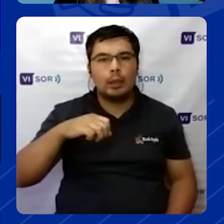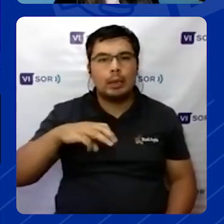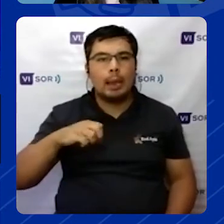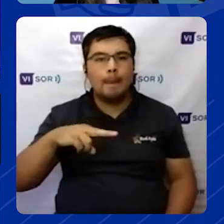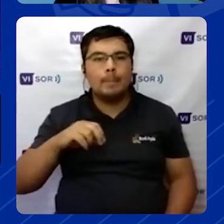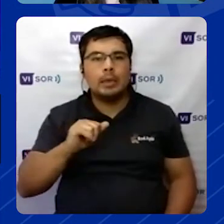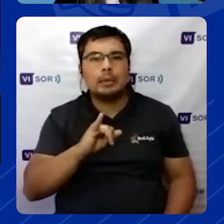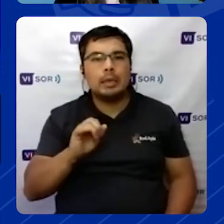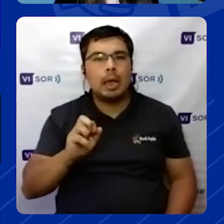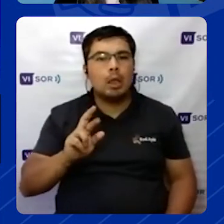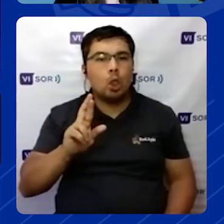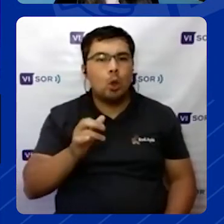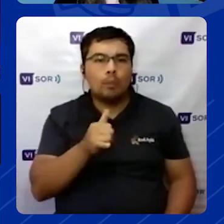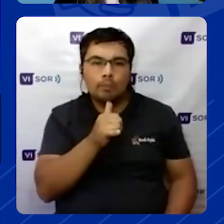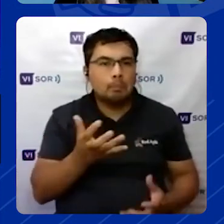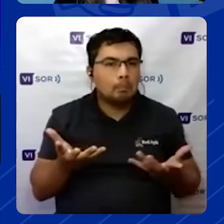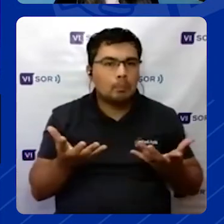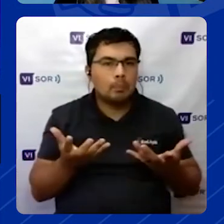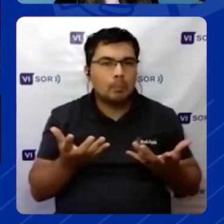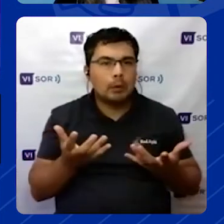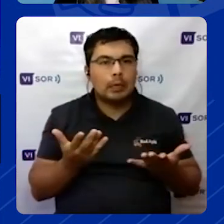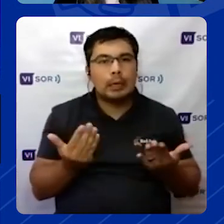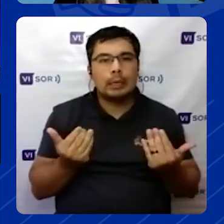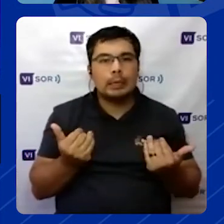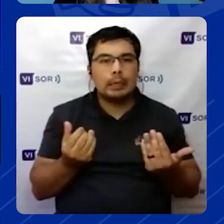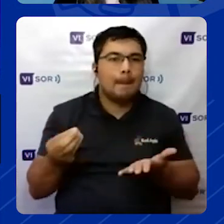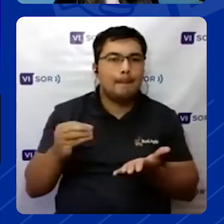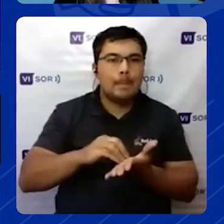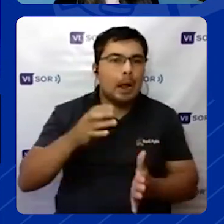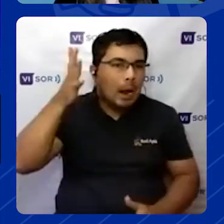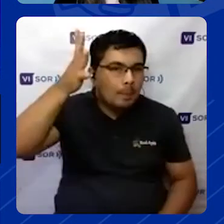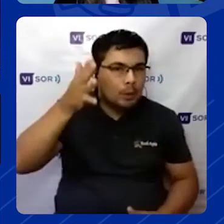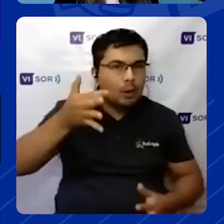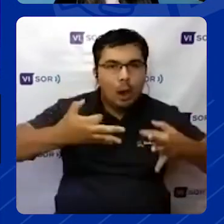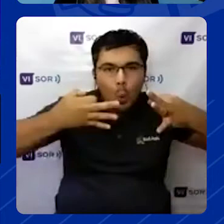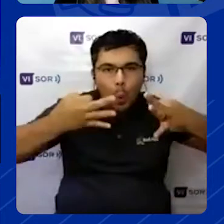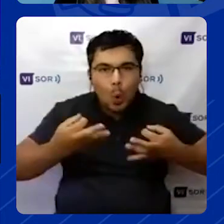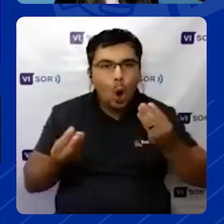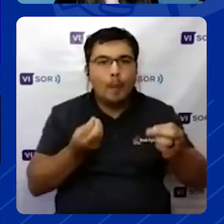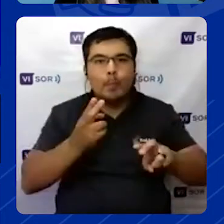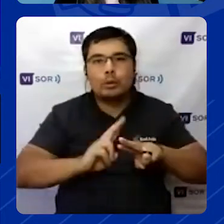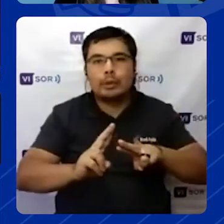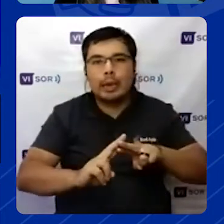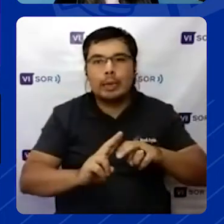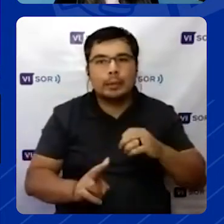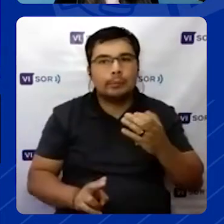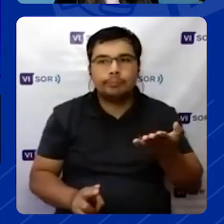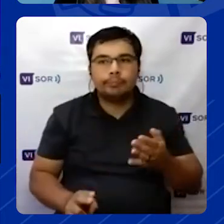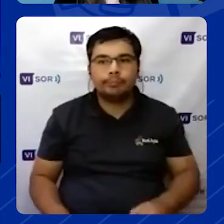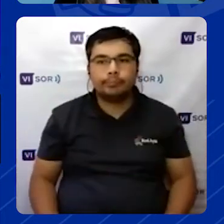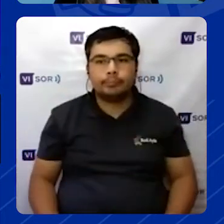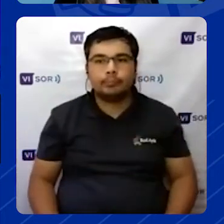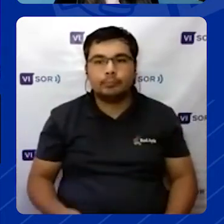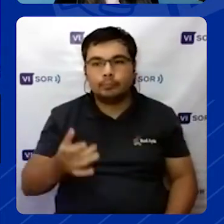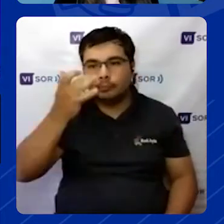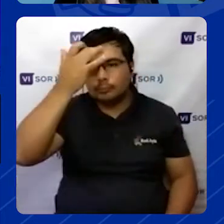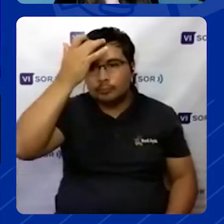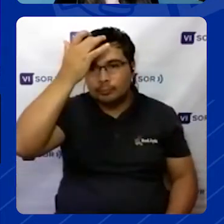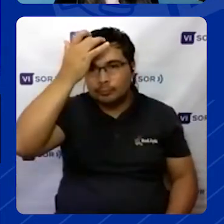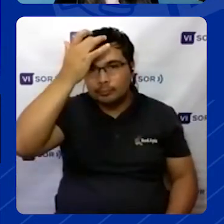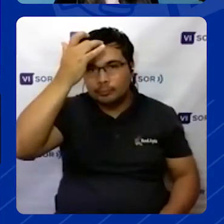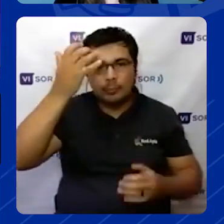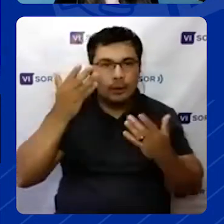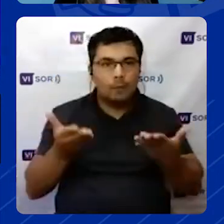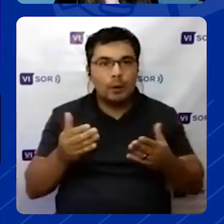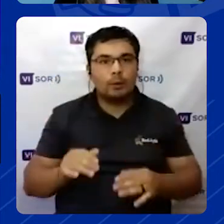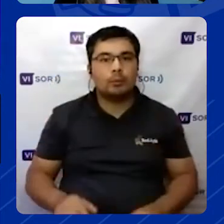capacitación específica, ¿cómo se hace como para dedicarse como sola a esta área? Bueno, de partida también